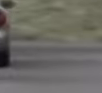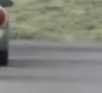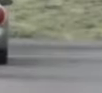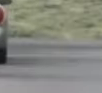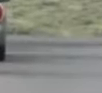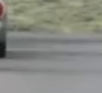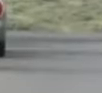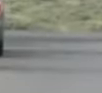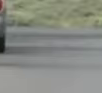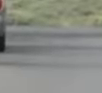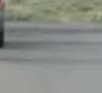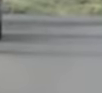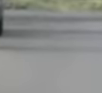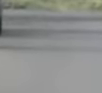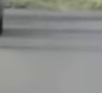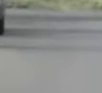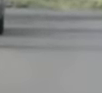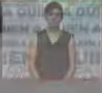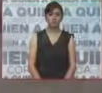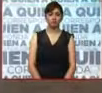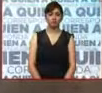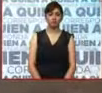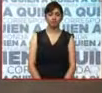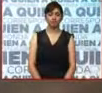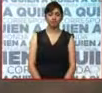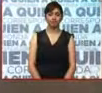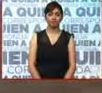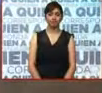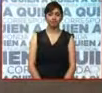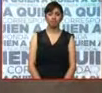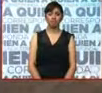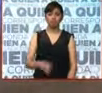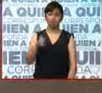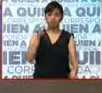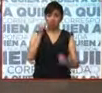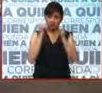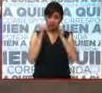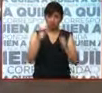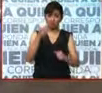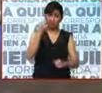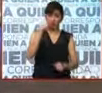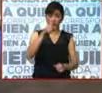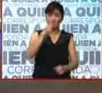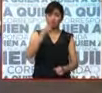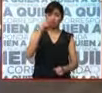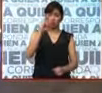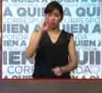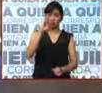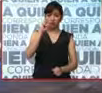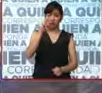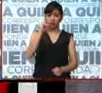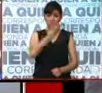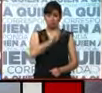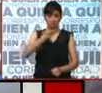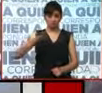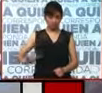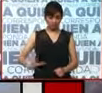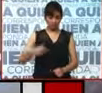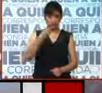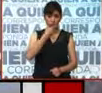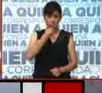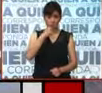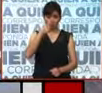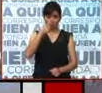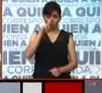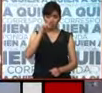Elena Chávez, a quien corresponda. Pues vaya la petición directamente a Roberto Luevano, presidente municipal de Guadalupe,